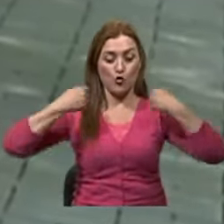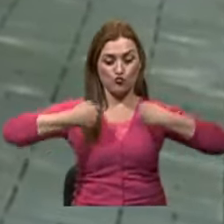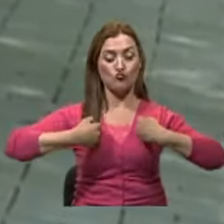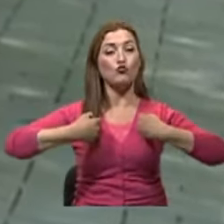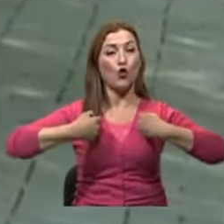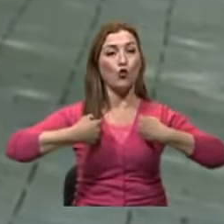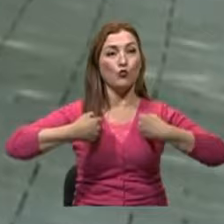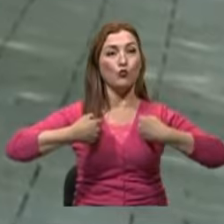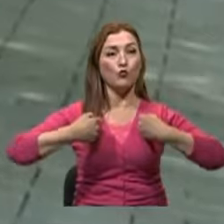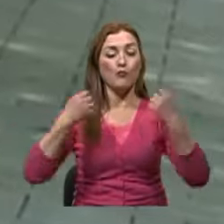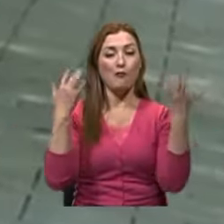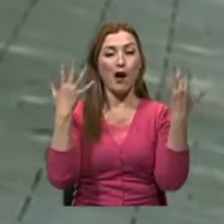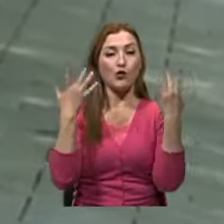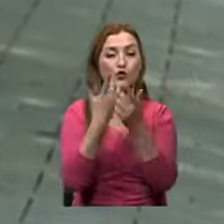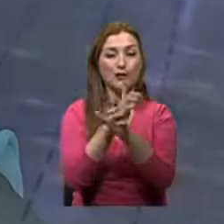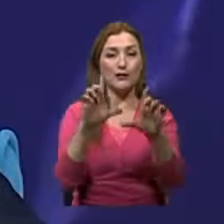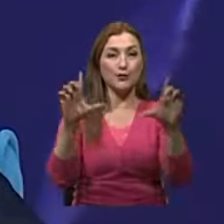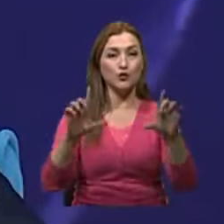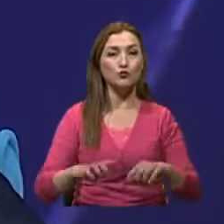tener manos libres.